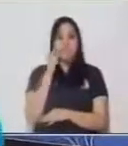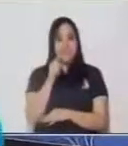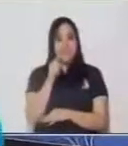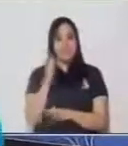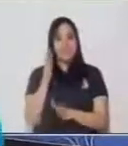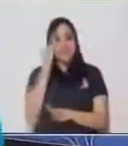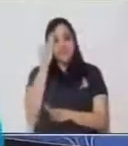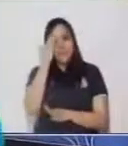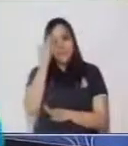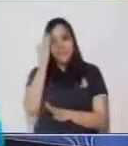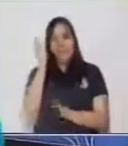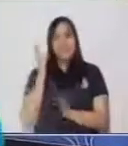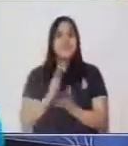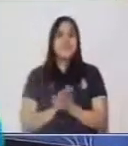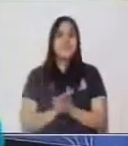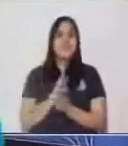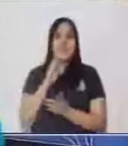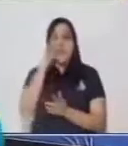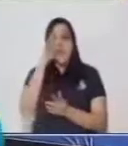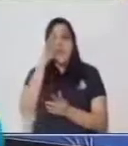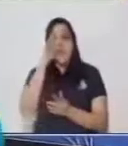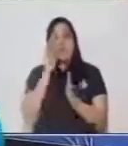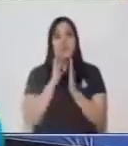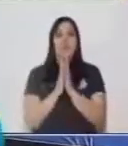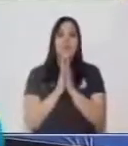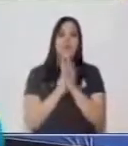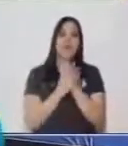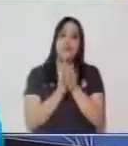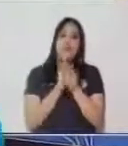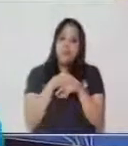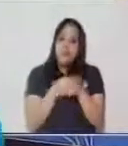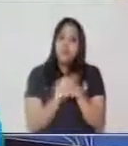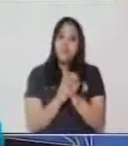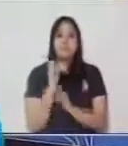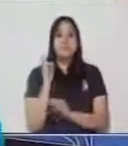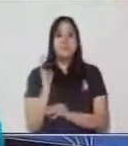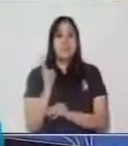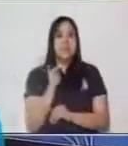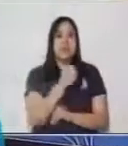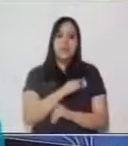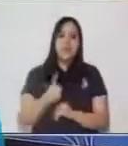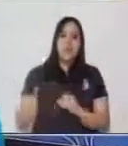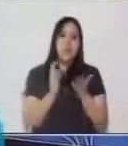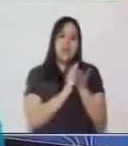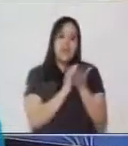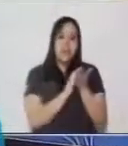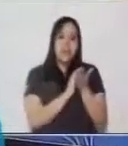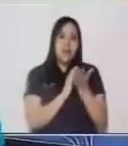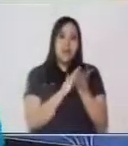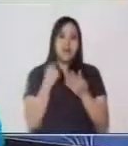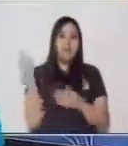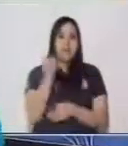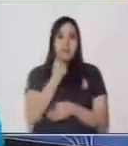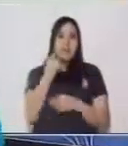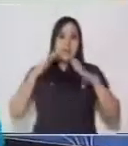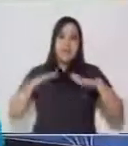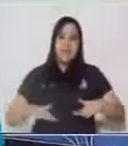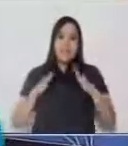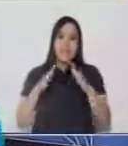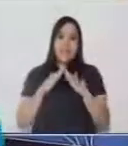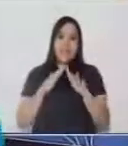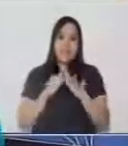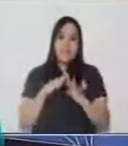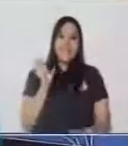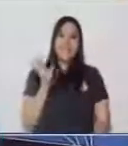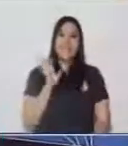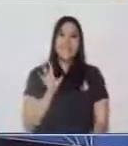importante. Te recordamos que laves tus manos constantemente con agua y jabón y sobre todo no olvides, quédate en